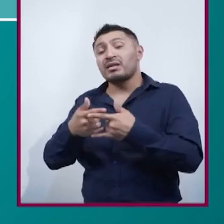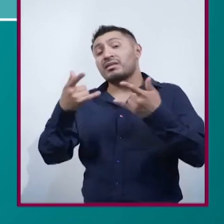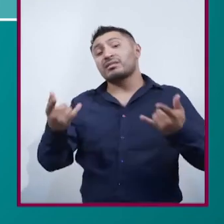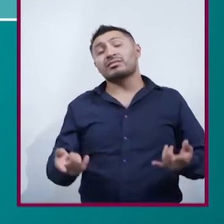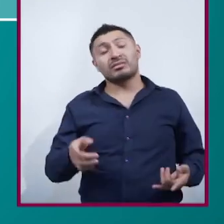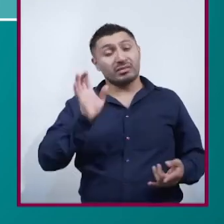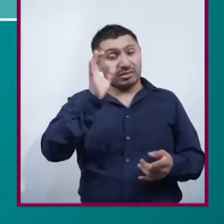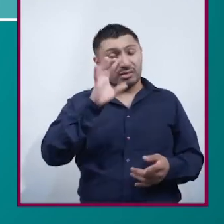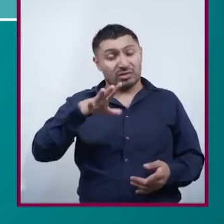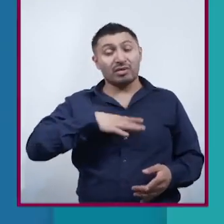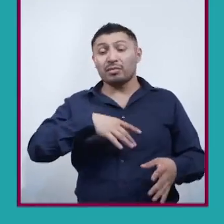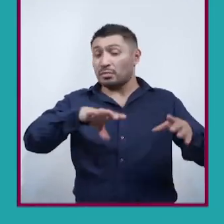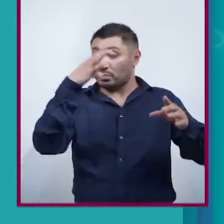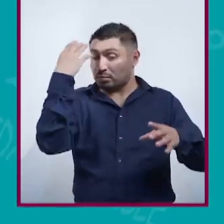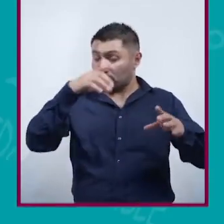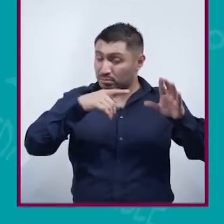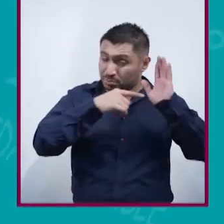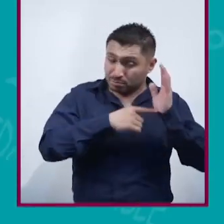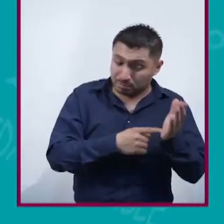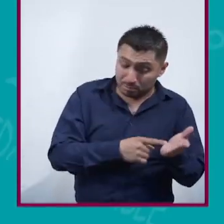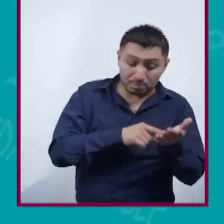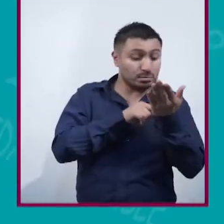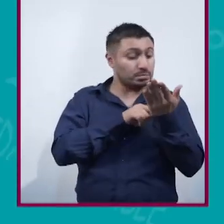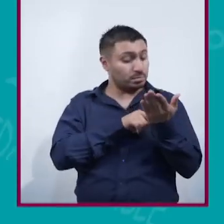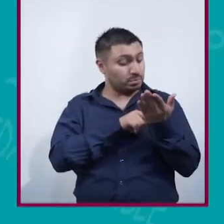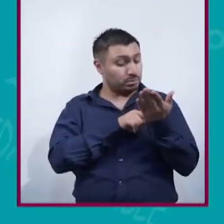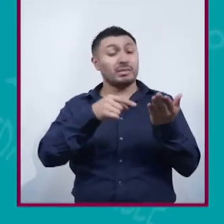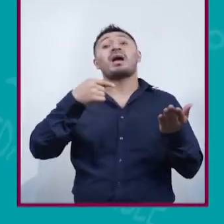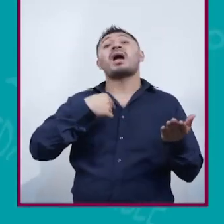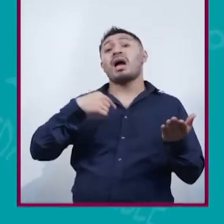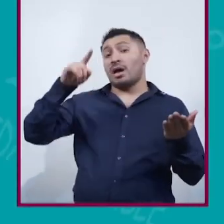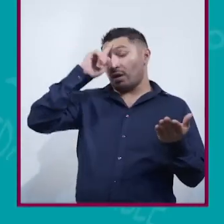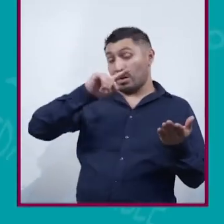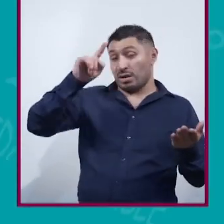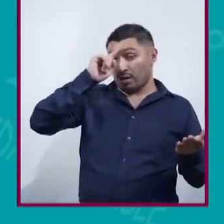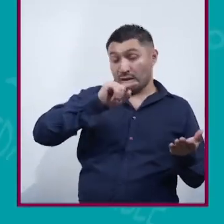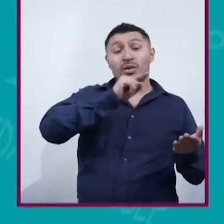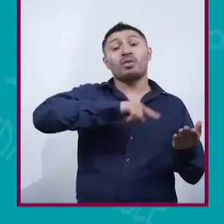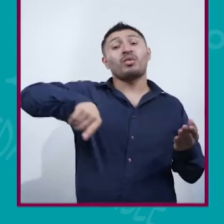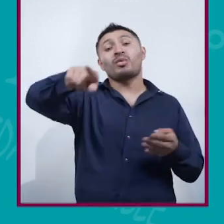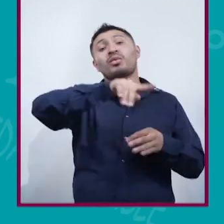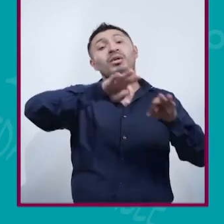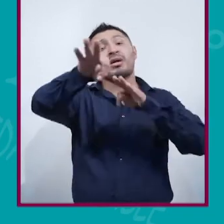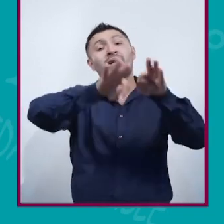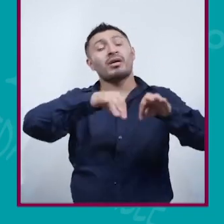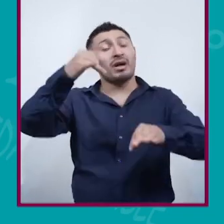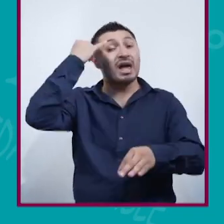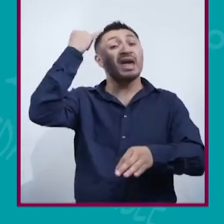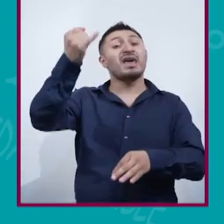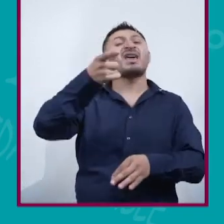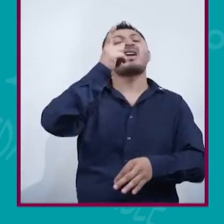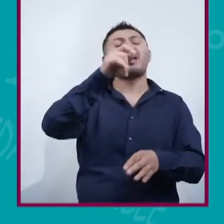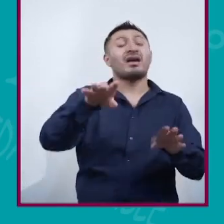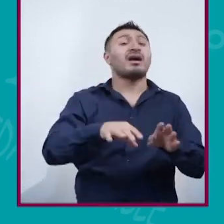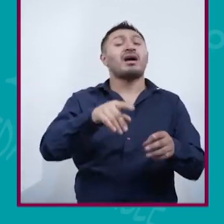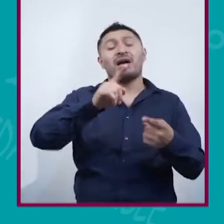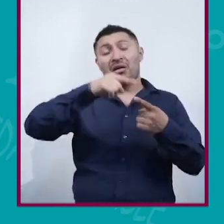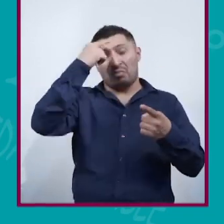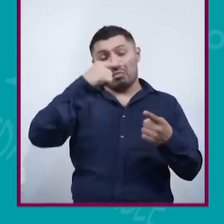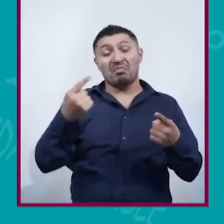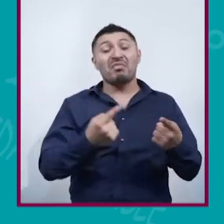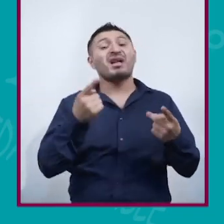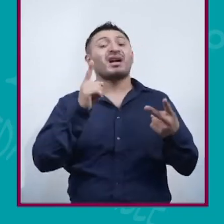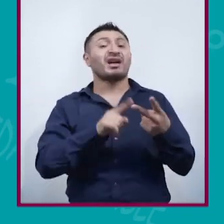de una fotografía? Les recomiendo mucho que trabajen con una idea, es decir, con un conjunto de ¿para qué